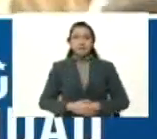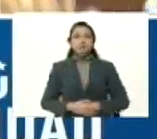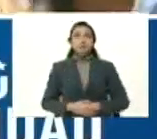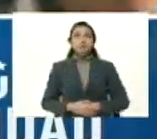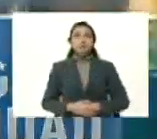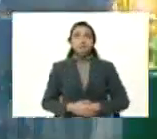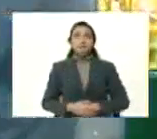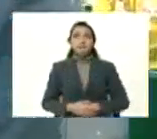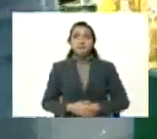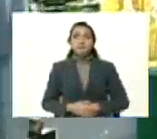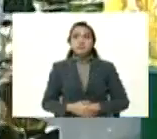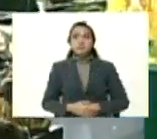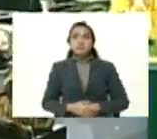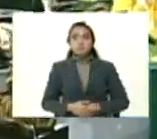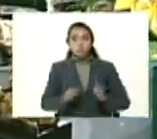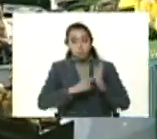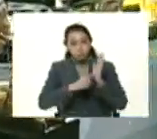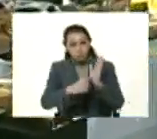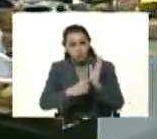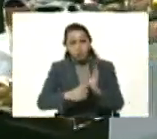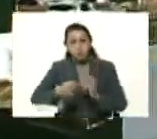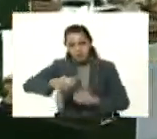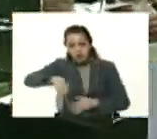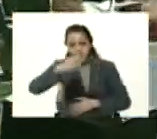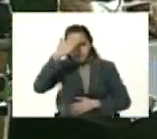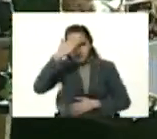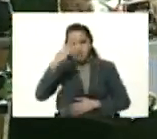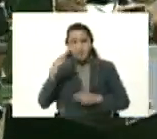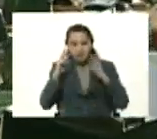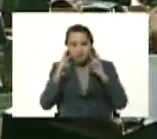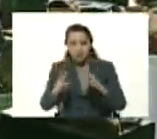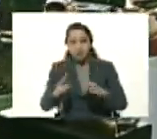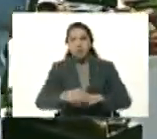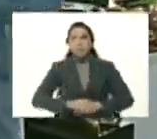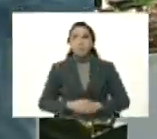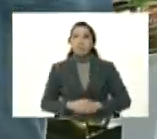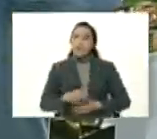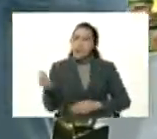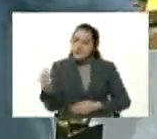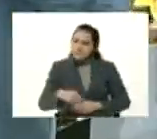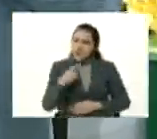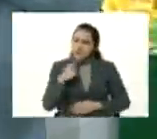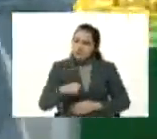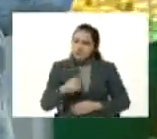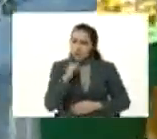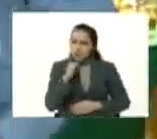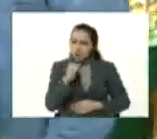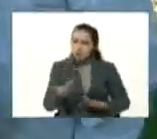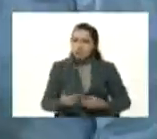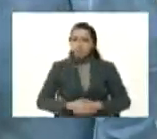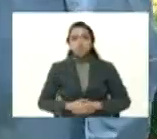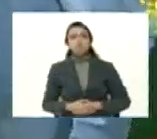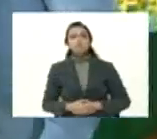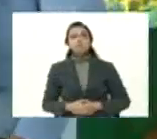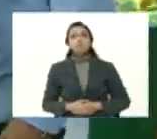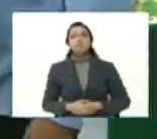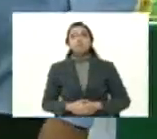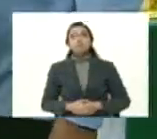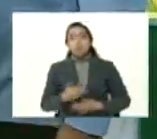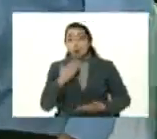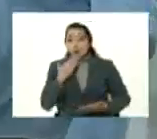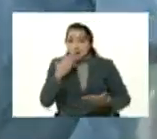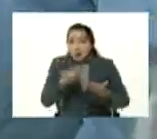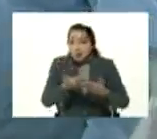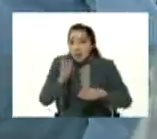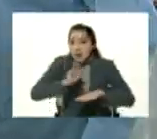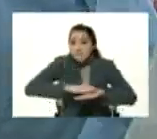¿Ah? Así es. Mostremos, mostremos. ¿Qué más podemos decir? Bueno. ¿Qué más me puedes decir? Dímelo. Bueno, agradecerle